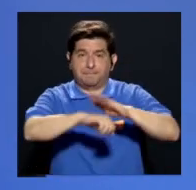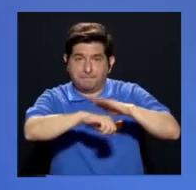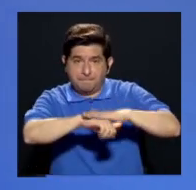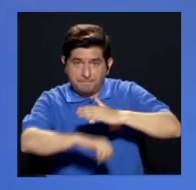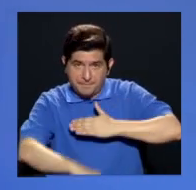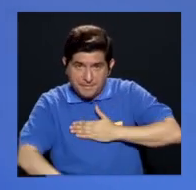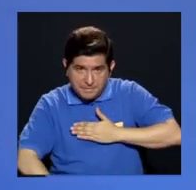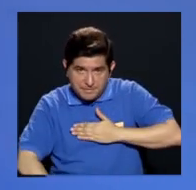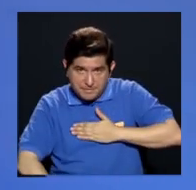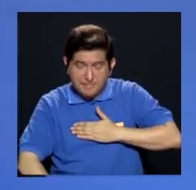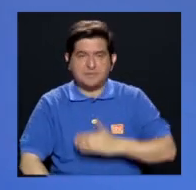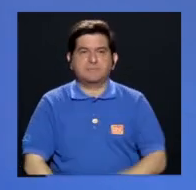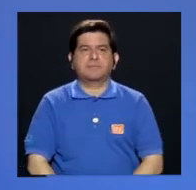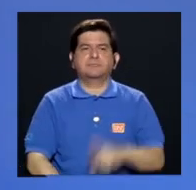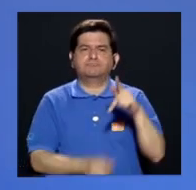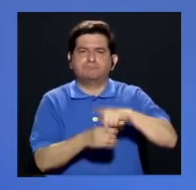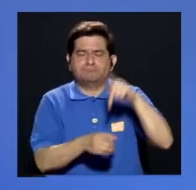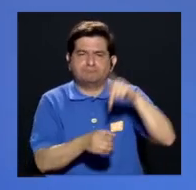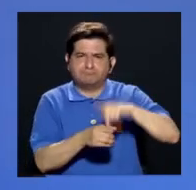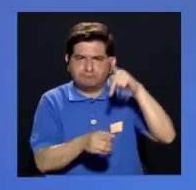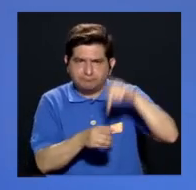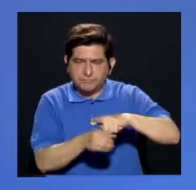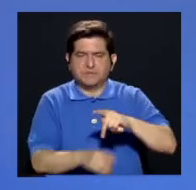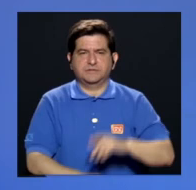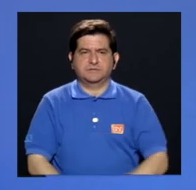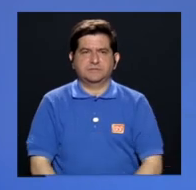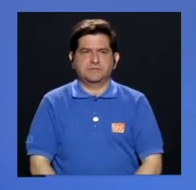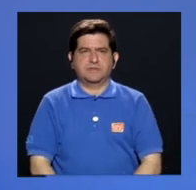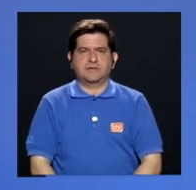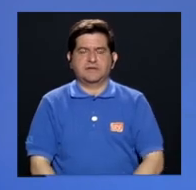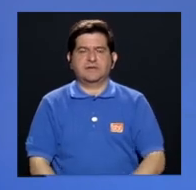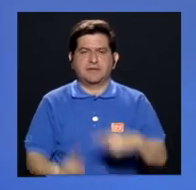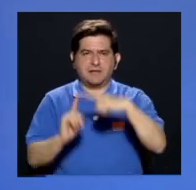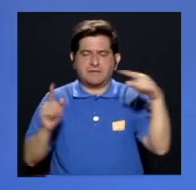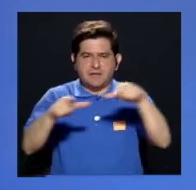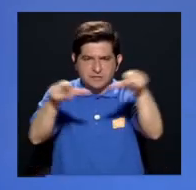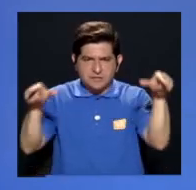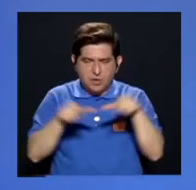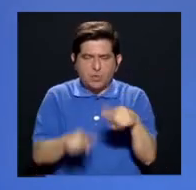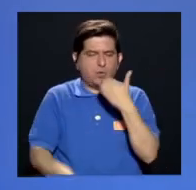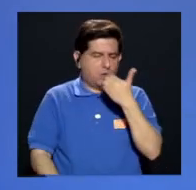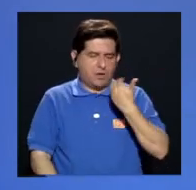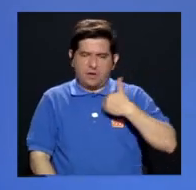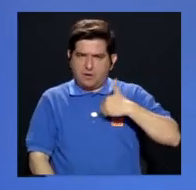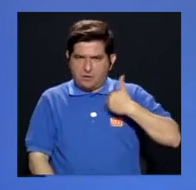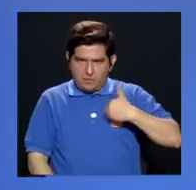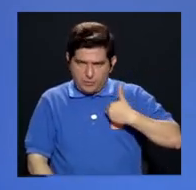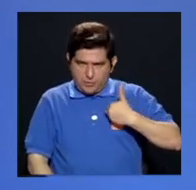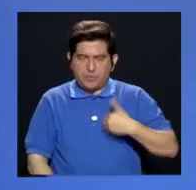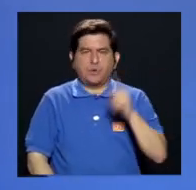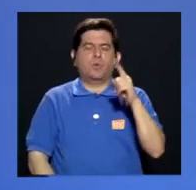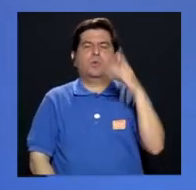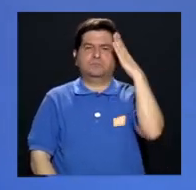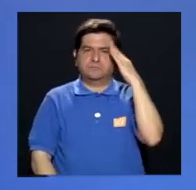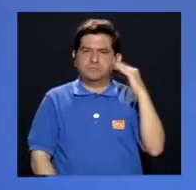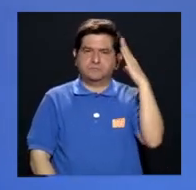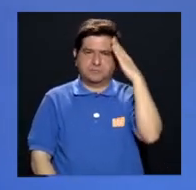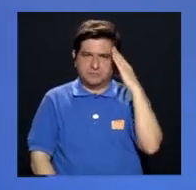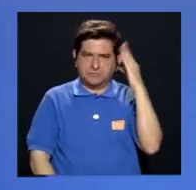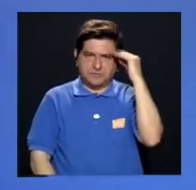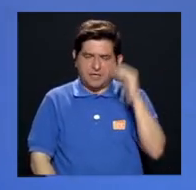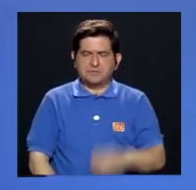permitirme participar desde un sitio de privilegio de una experiencia fascinante